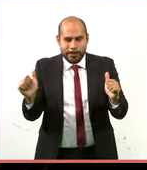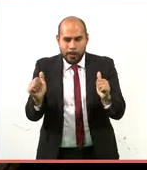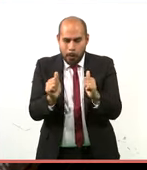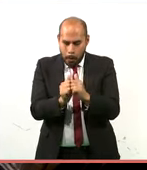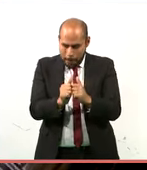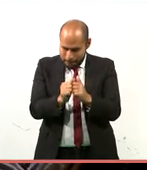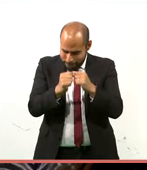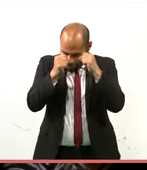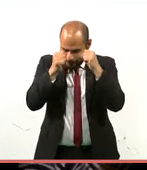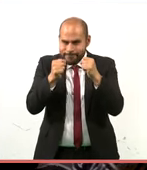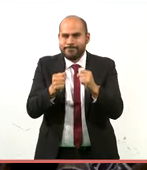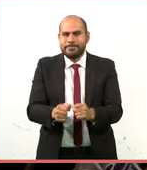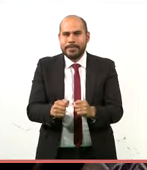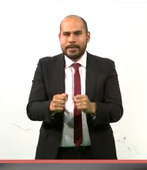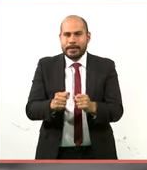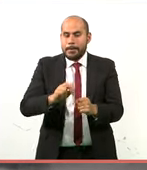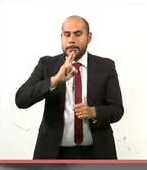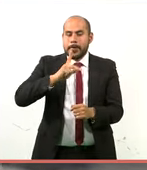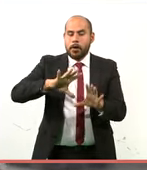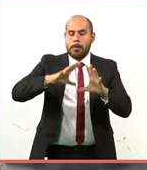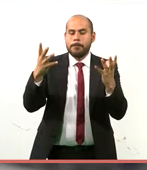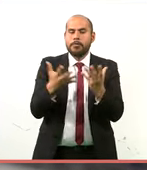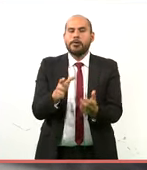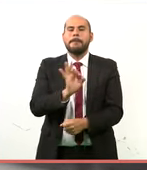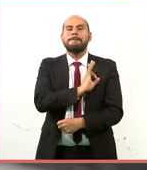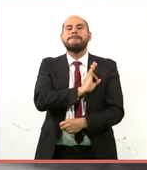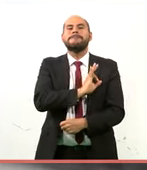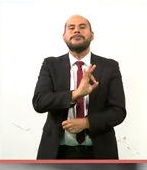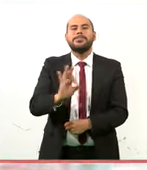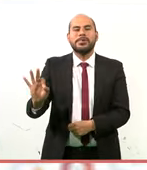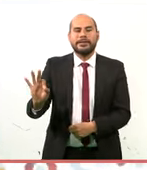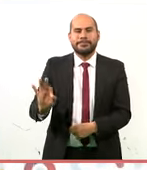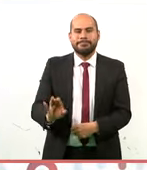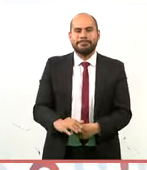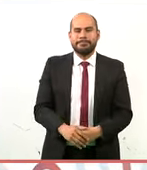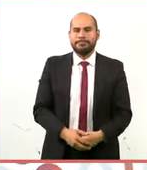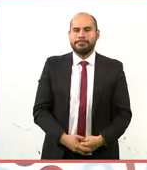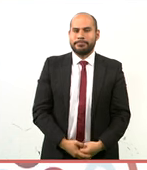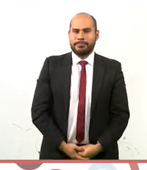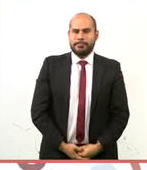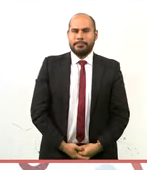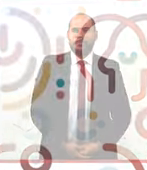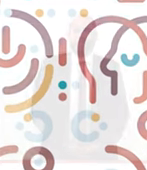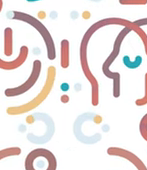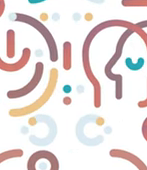la firme convicción de que mejorar el mundo es posible.